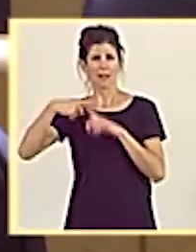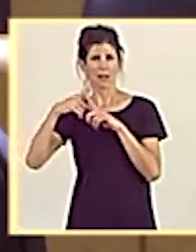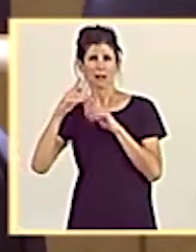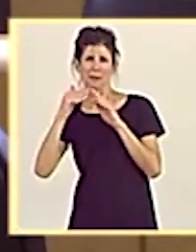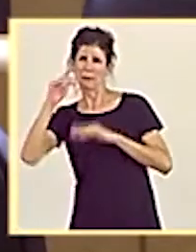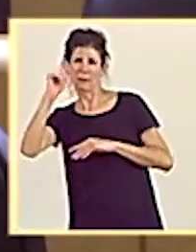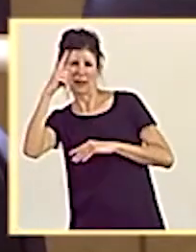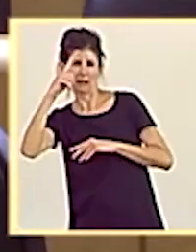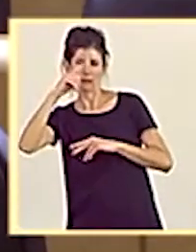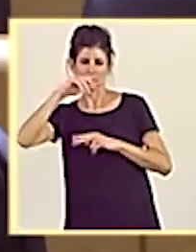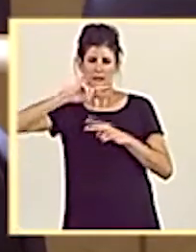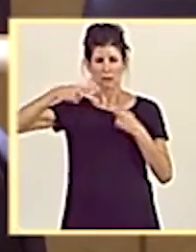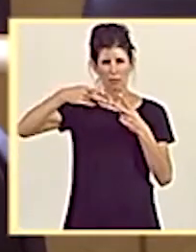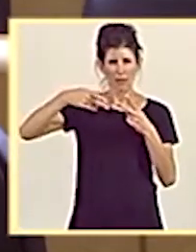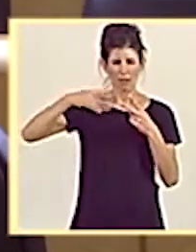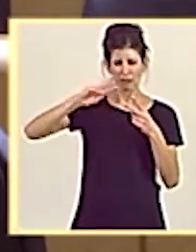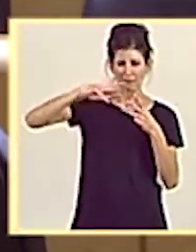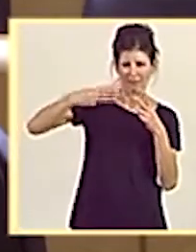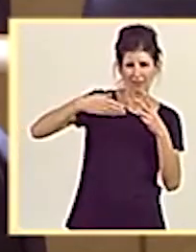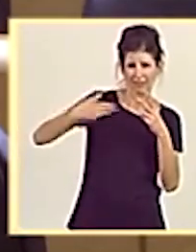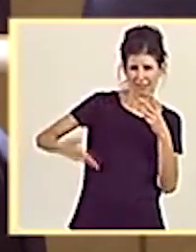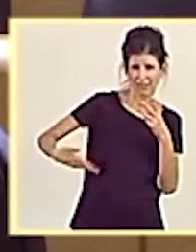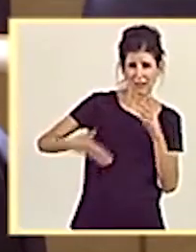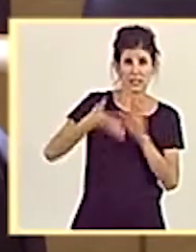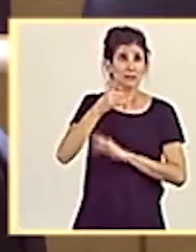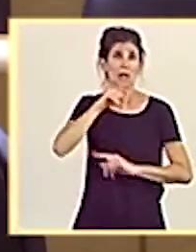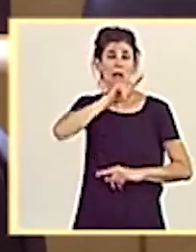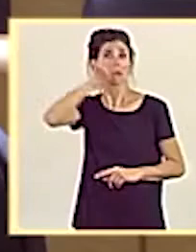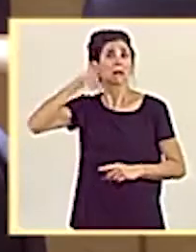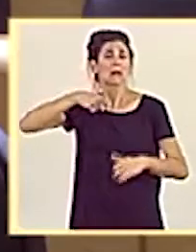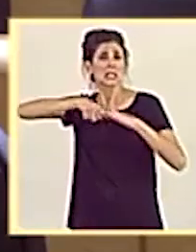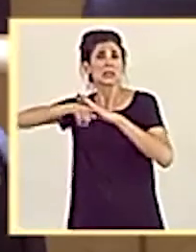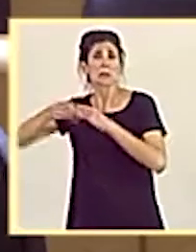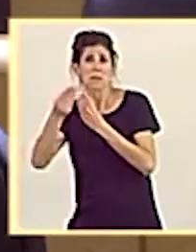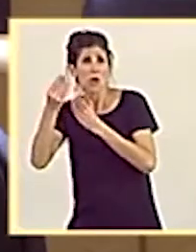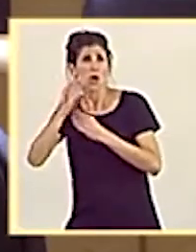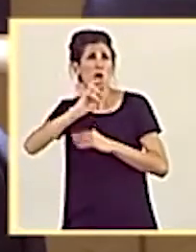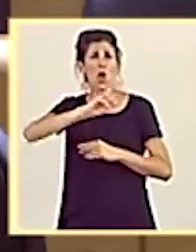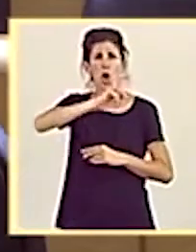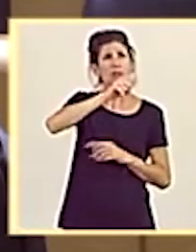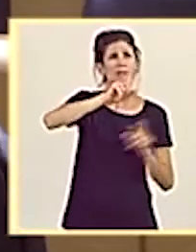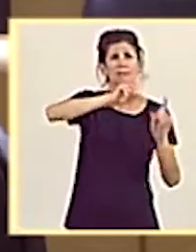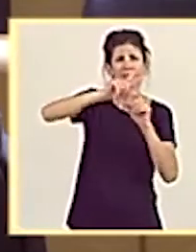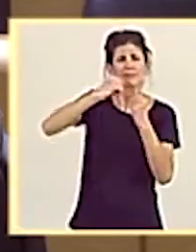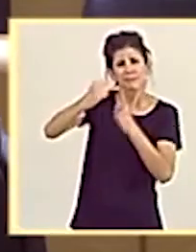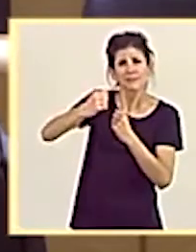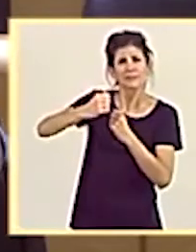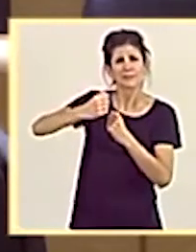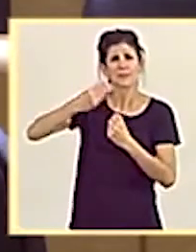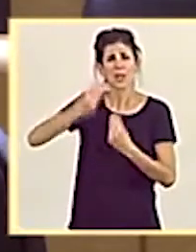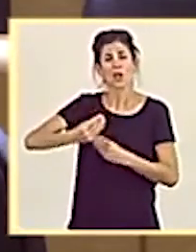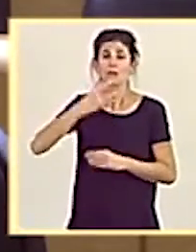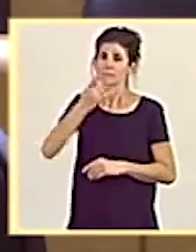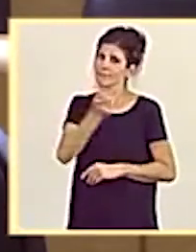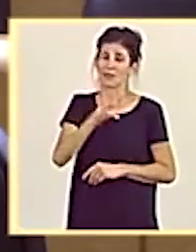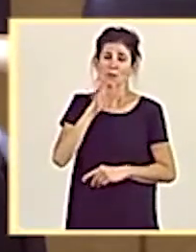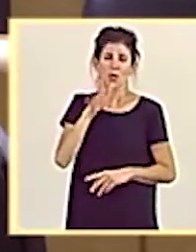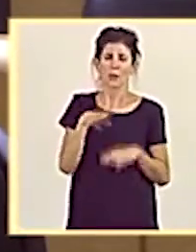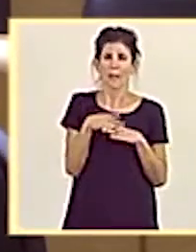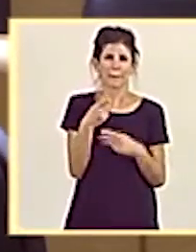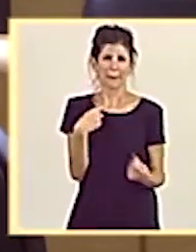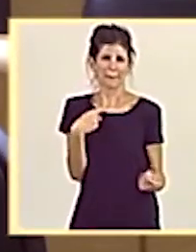y otras de tercera. No porque unas gestionen mejor que otras o tengan más competencias que otras, era por el